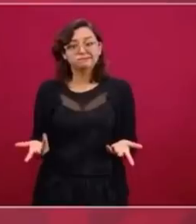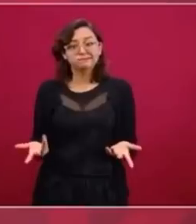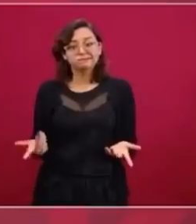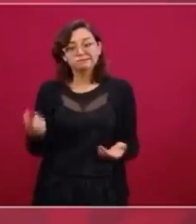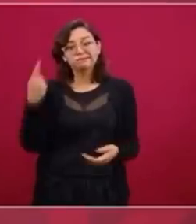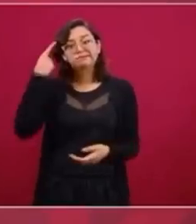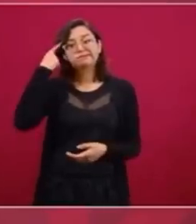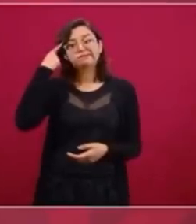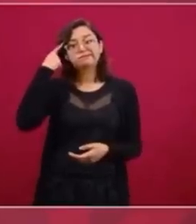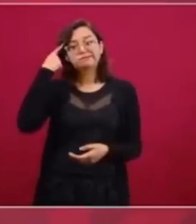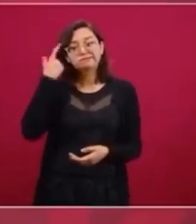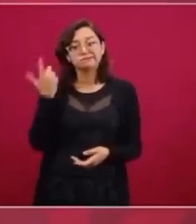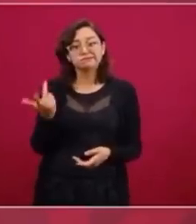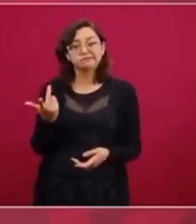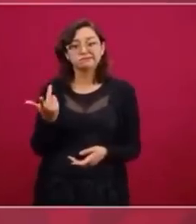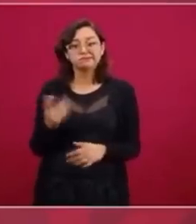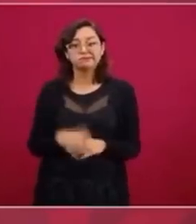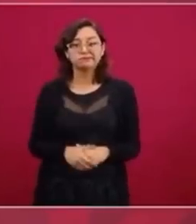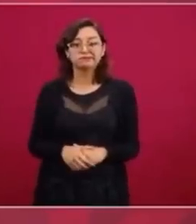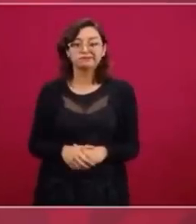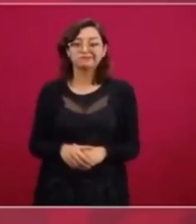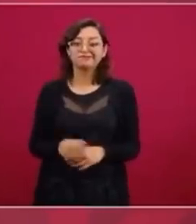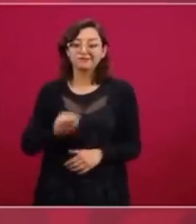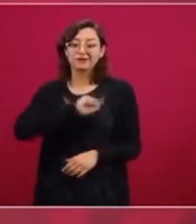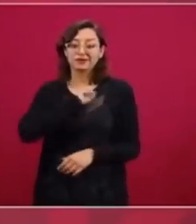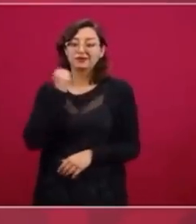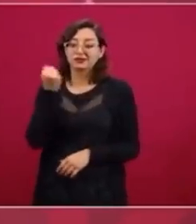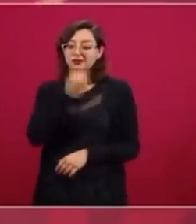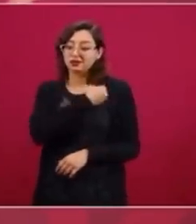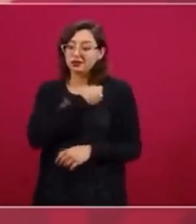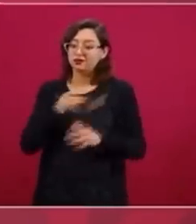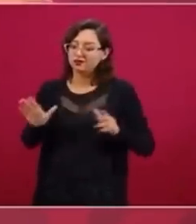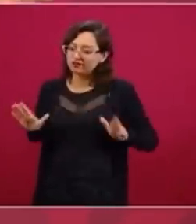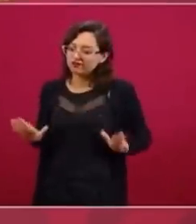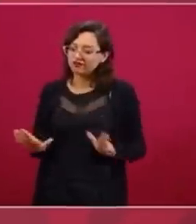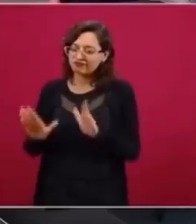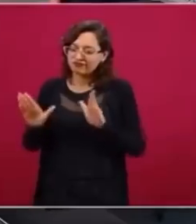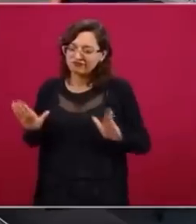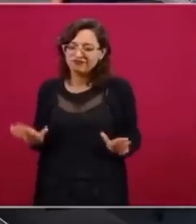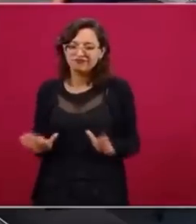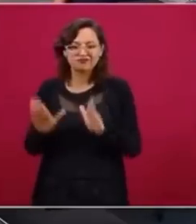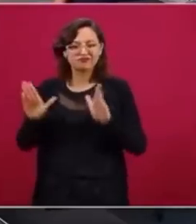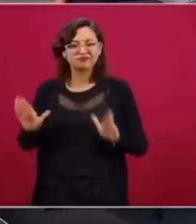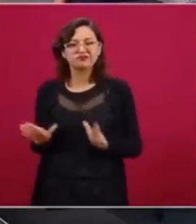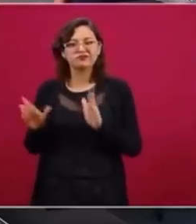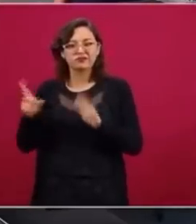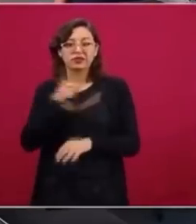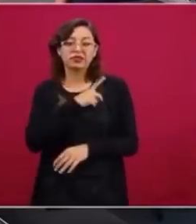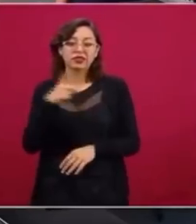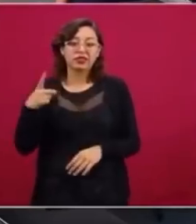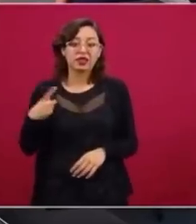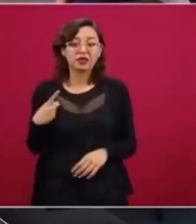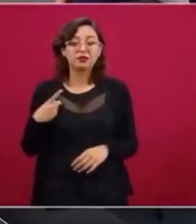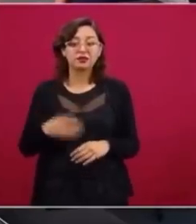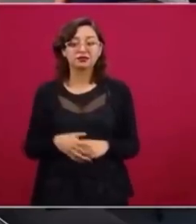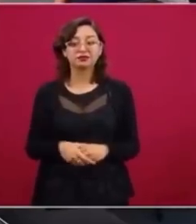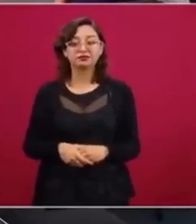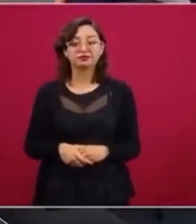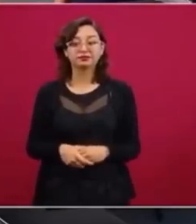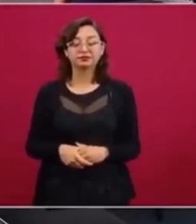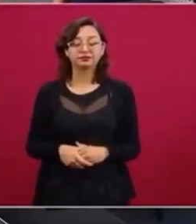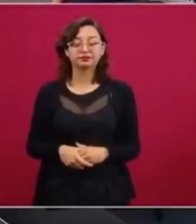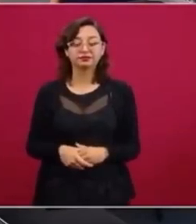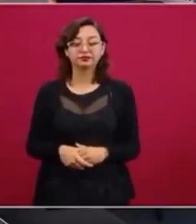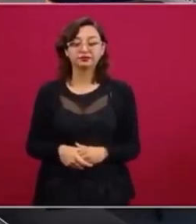De que tenemos que reforzar la salud pública. Si no es por el acuerdo